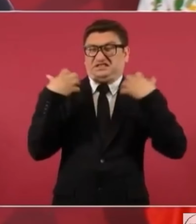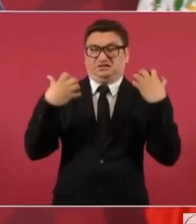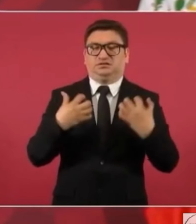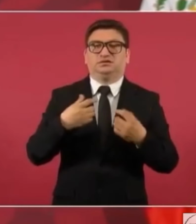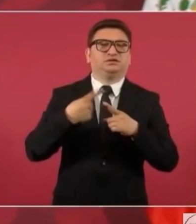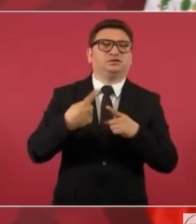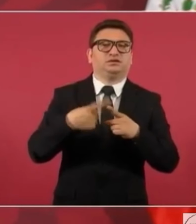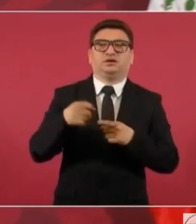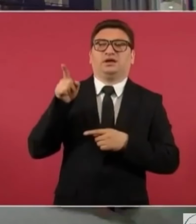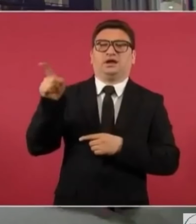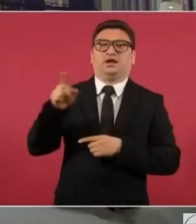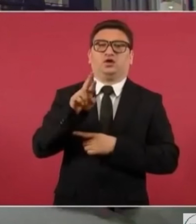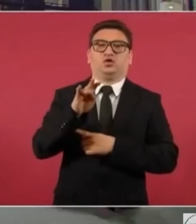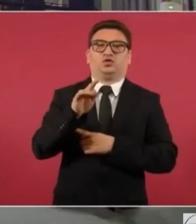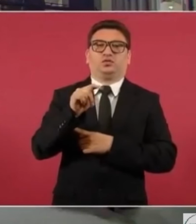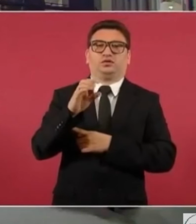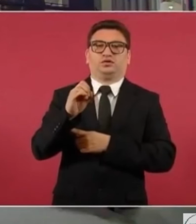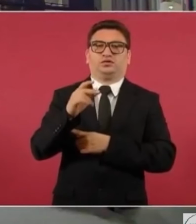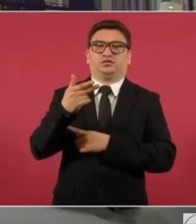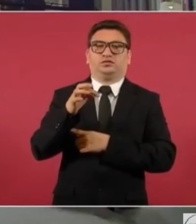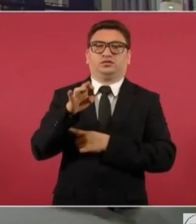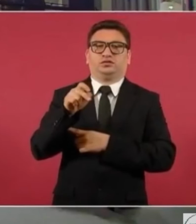Roberto Hernández